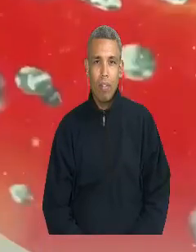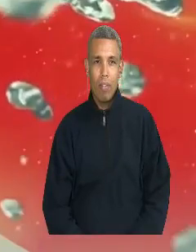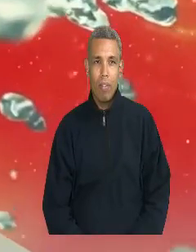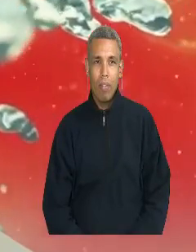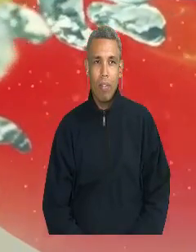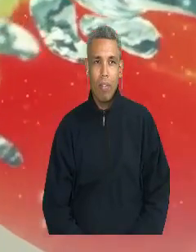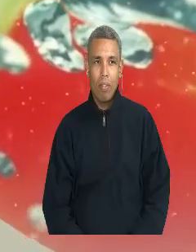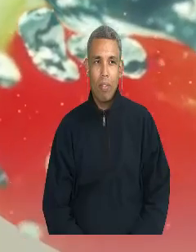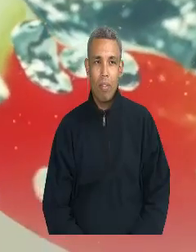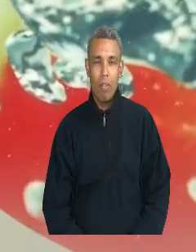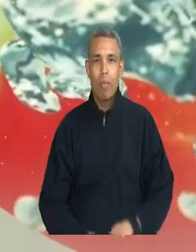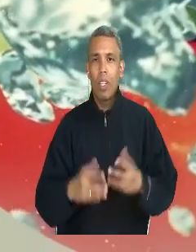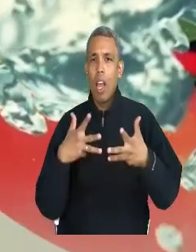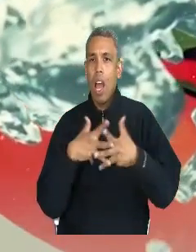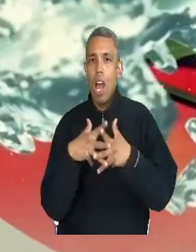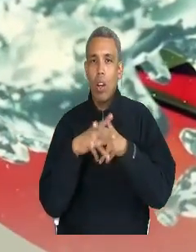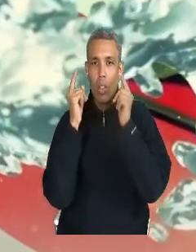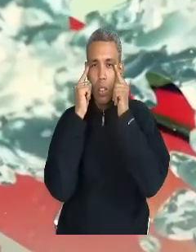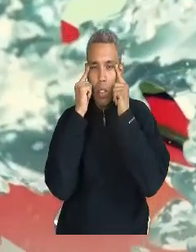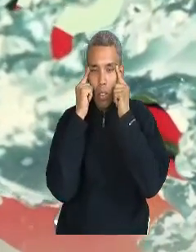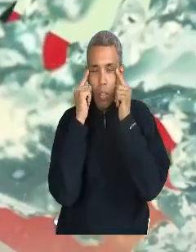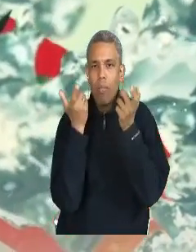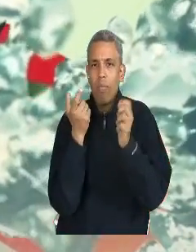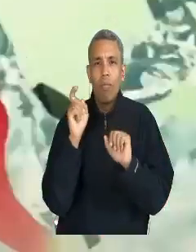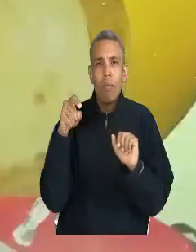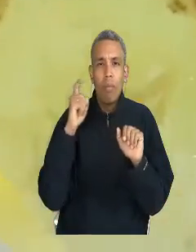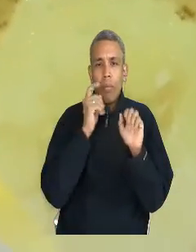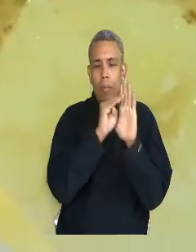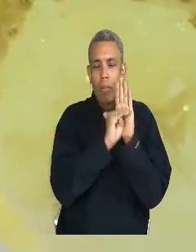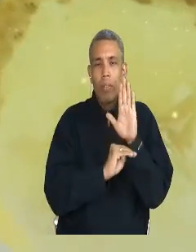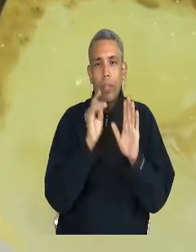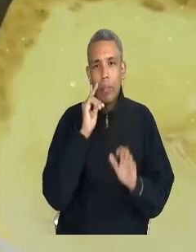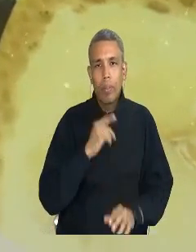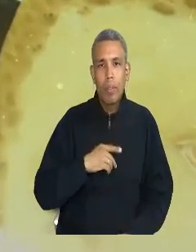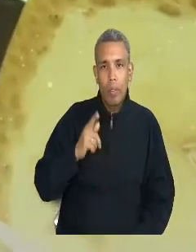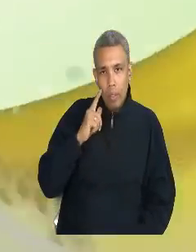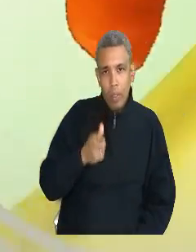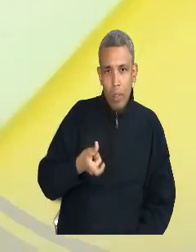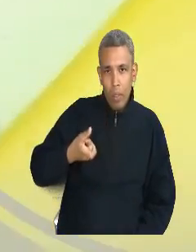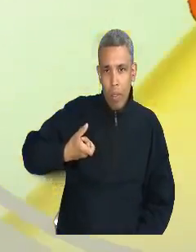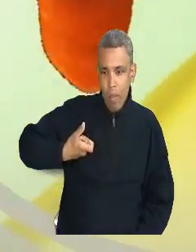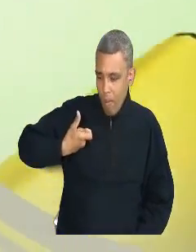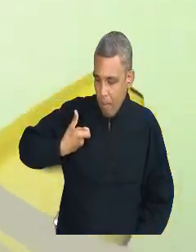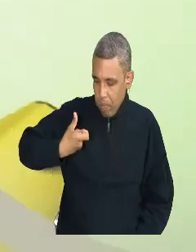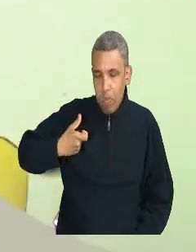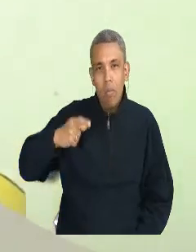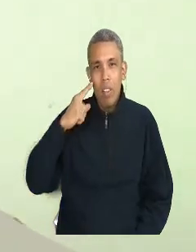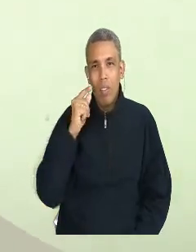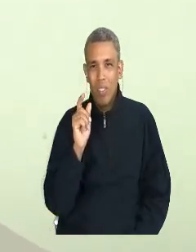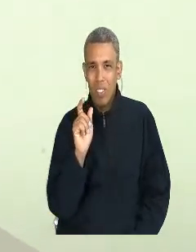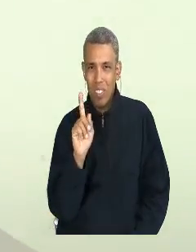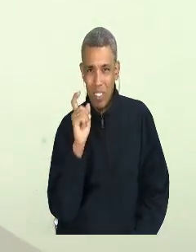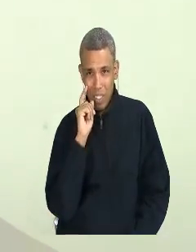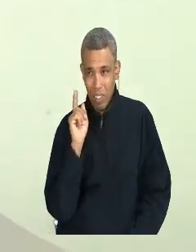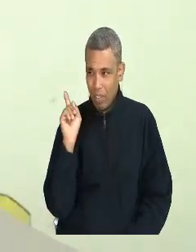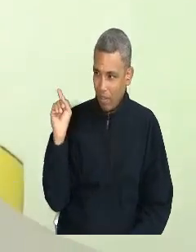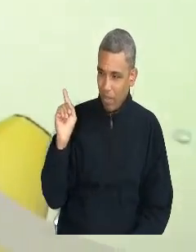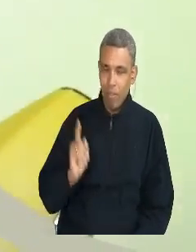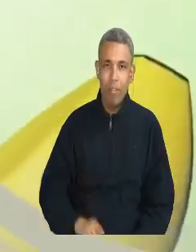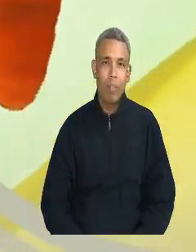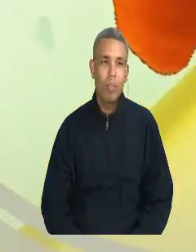Arroz estilo oriental. Ingredientes: 100 gramos de camarón, 100 gramos de pechuga a la parrilla, 200 gramos de arroz